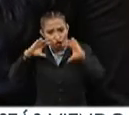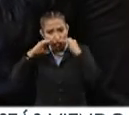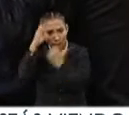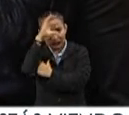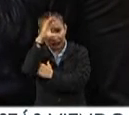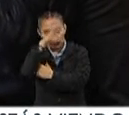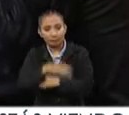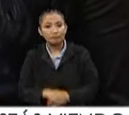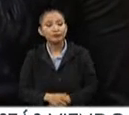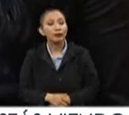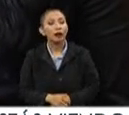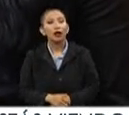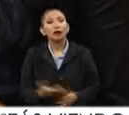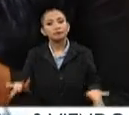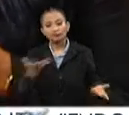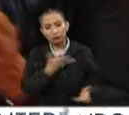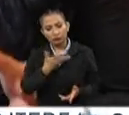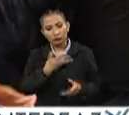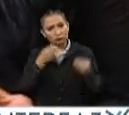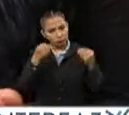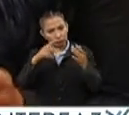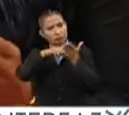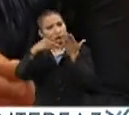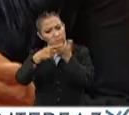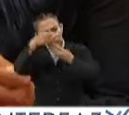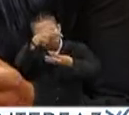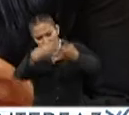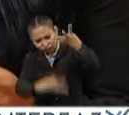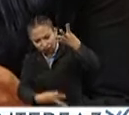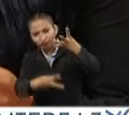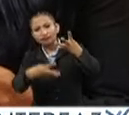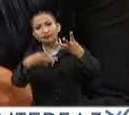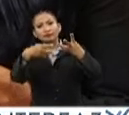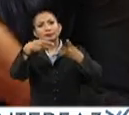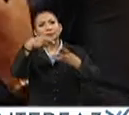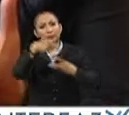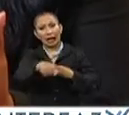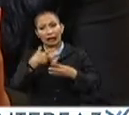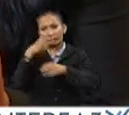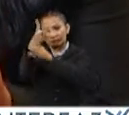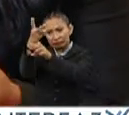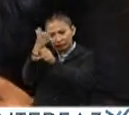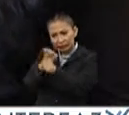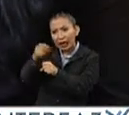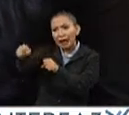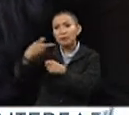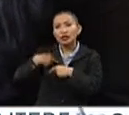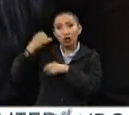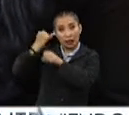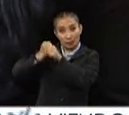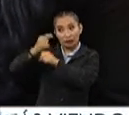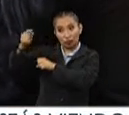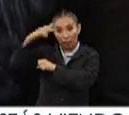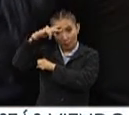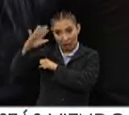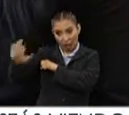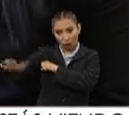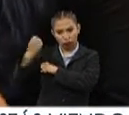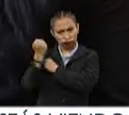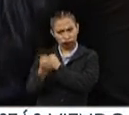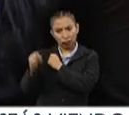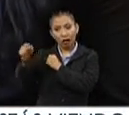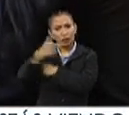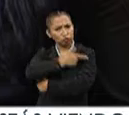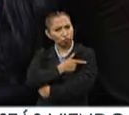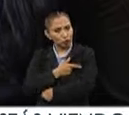Club de Ciencia. Tenemos muchos proyectos en donde invitamos a investigadores mexicanos, que nos